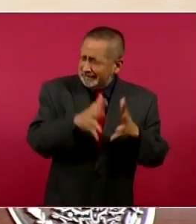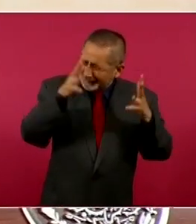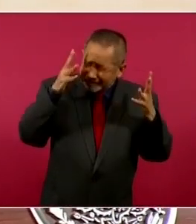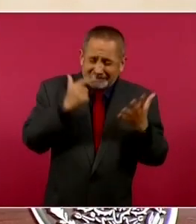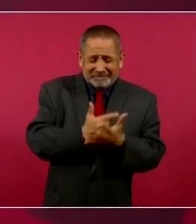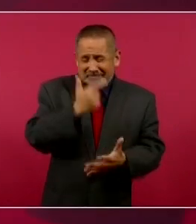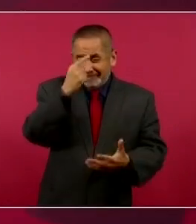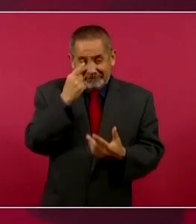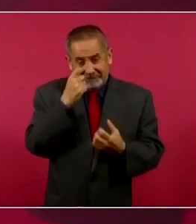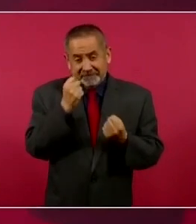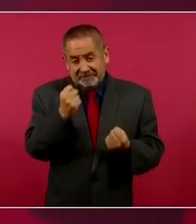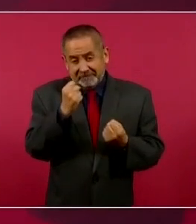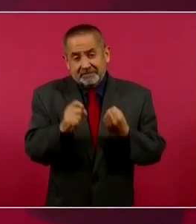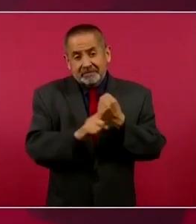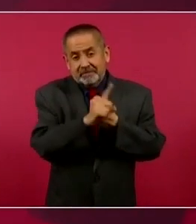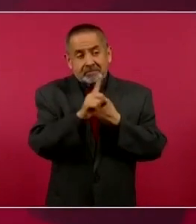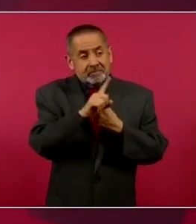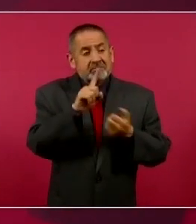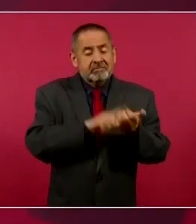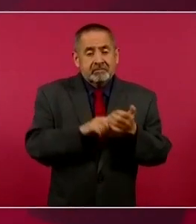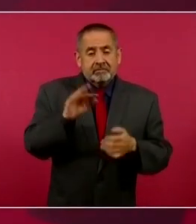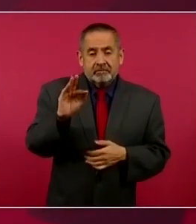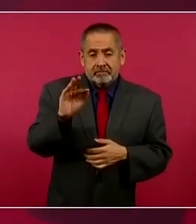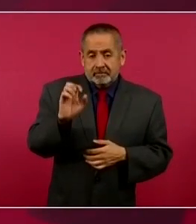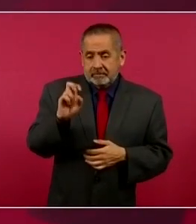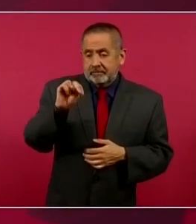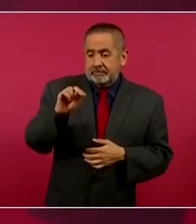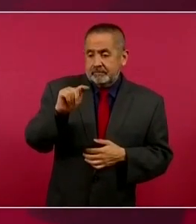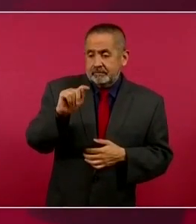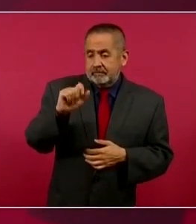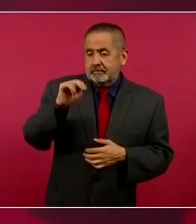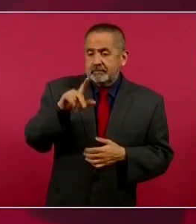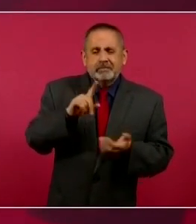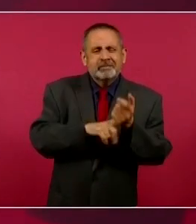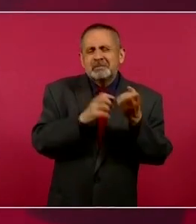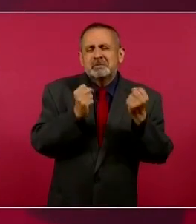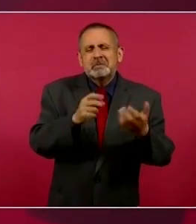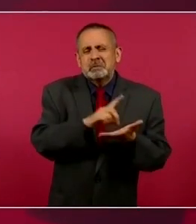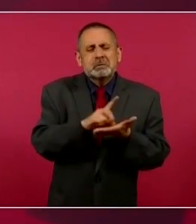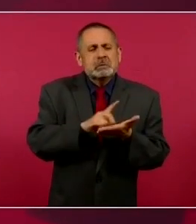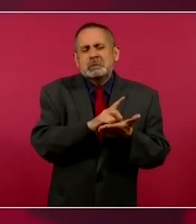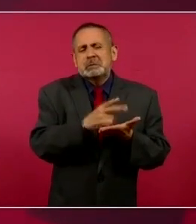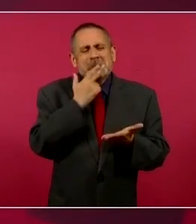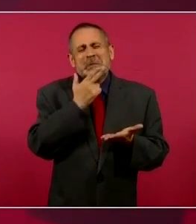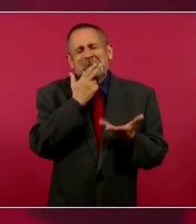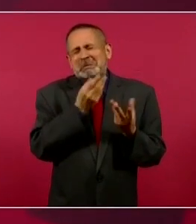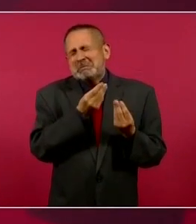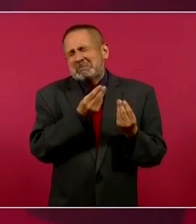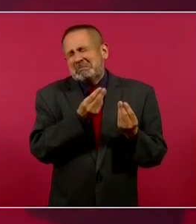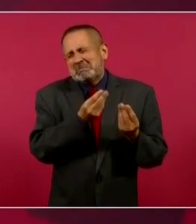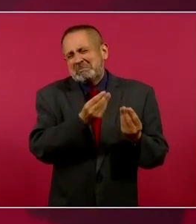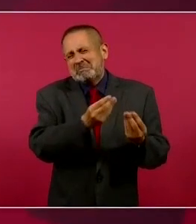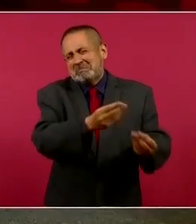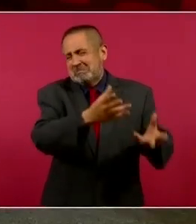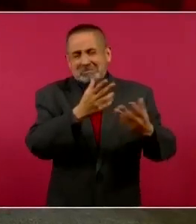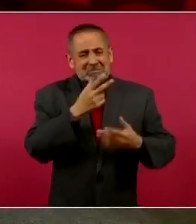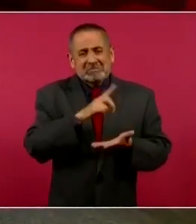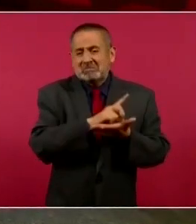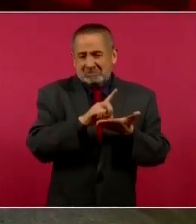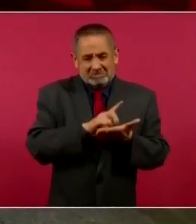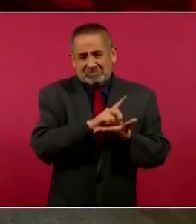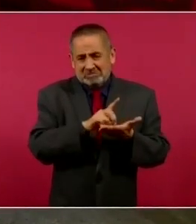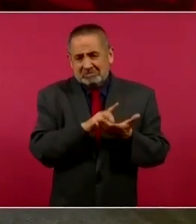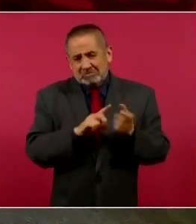la DEA en la red de los chapitos la infiltración aseguró que no fue informado de este operativo y llamó a Estados Unidos